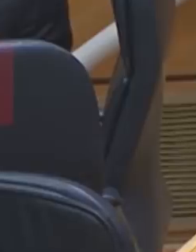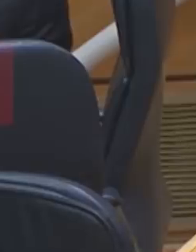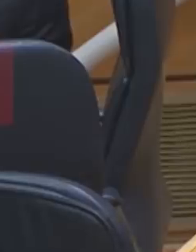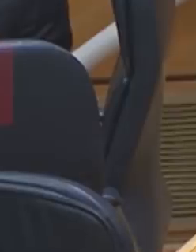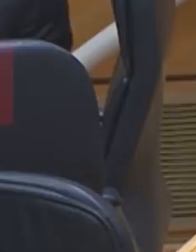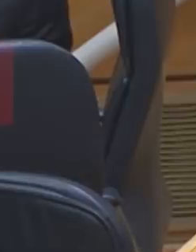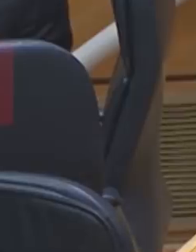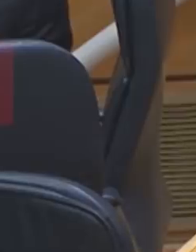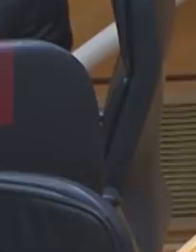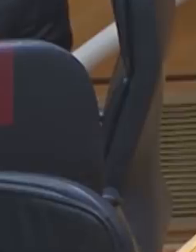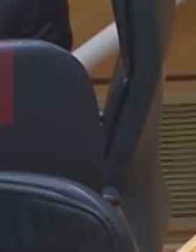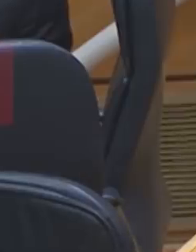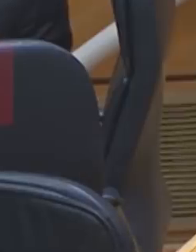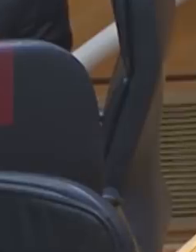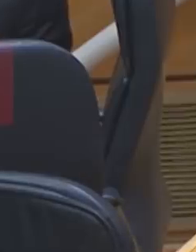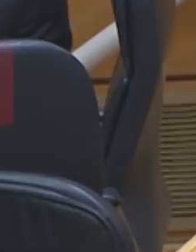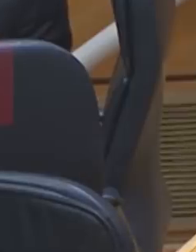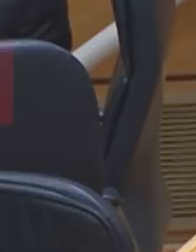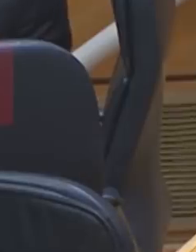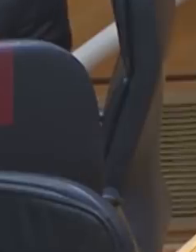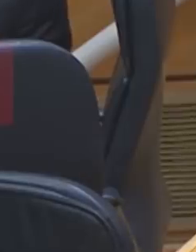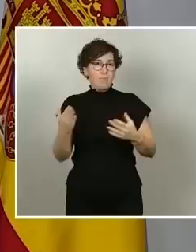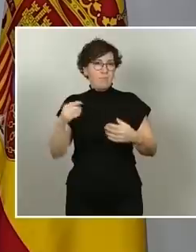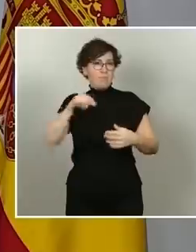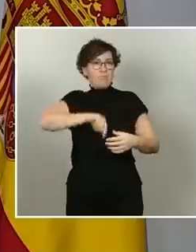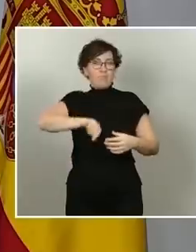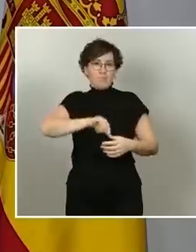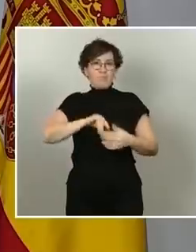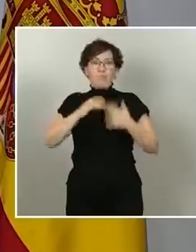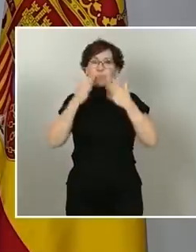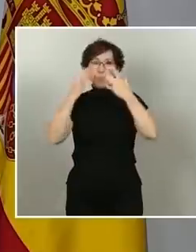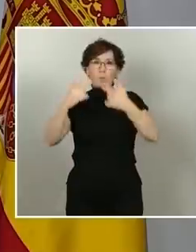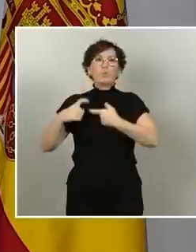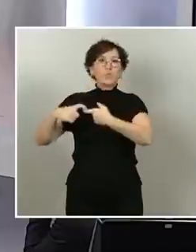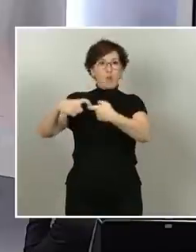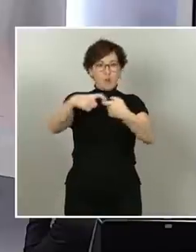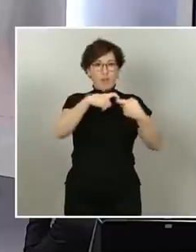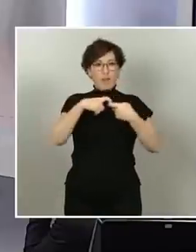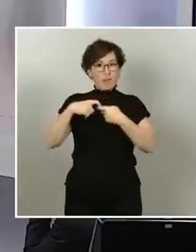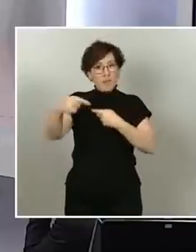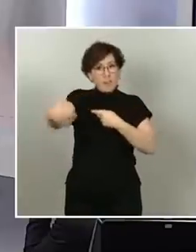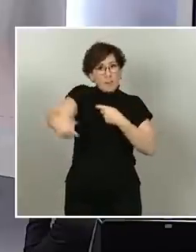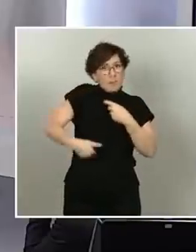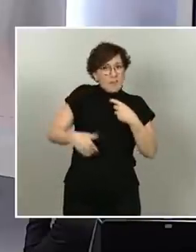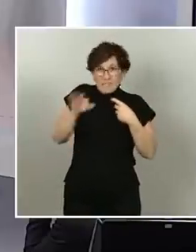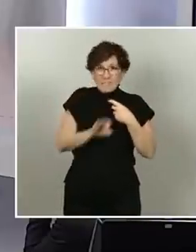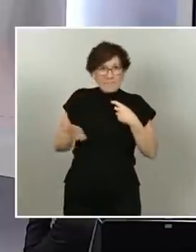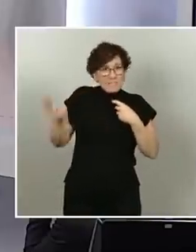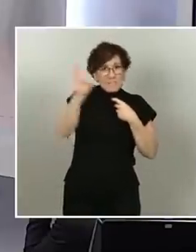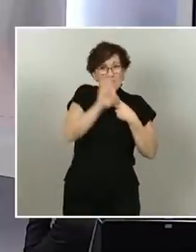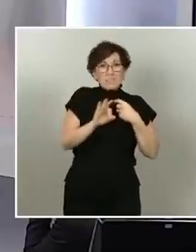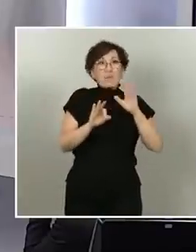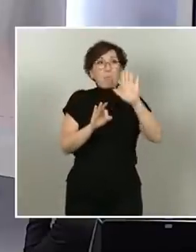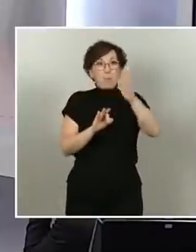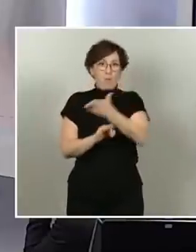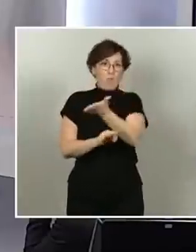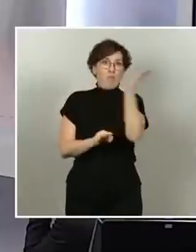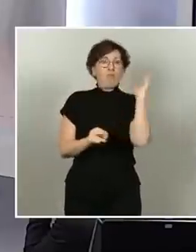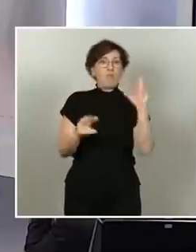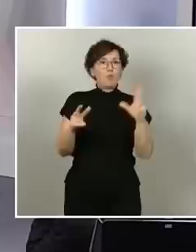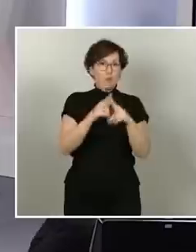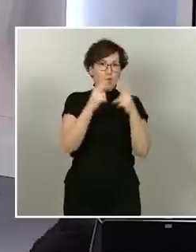hacer frente a las consecuencias económicas de la reconstrucción,